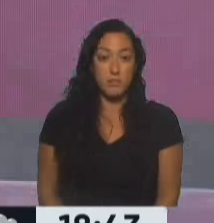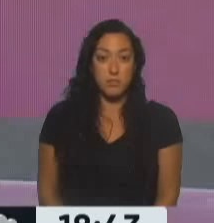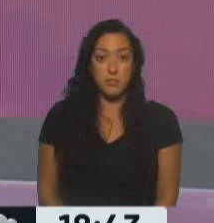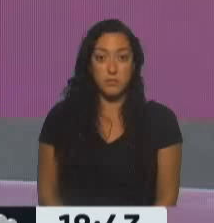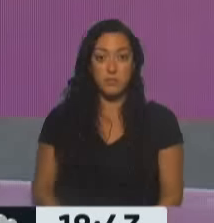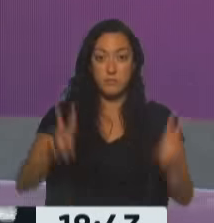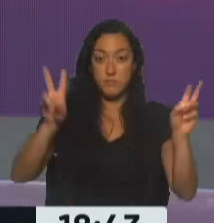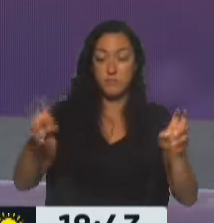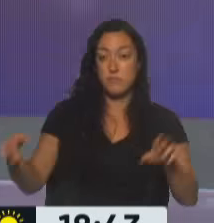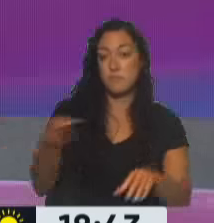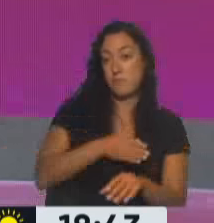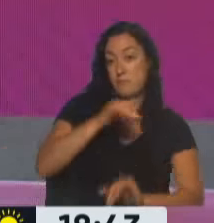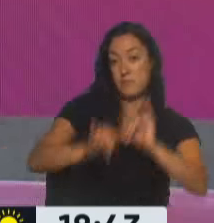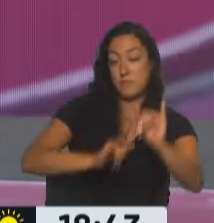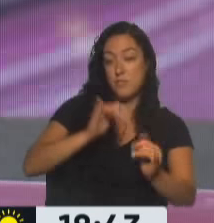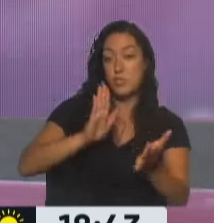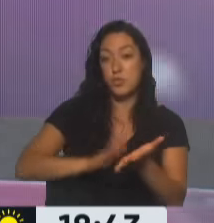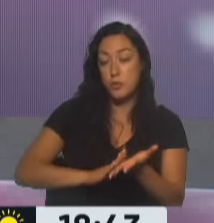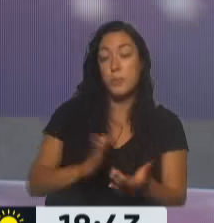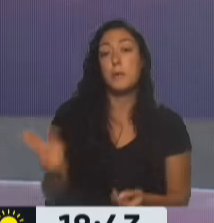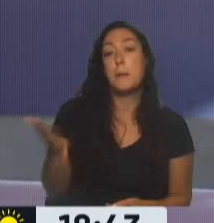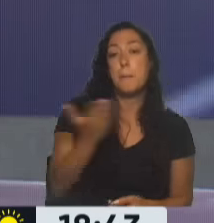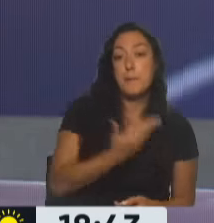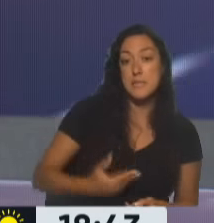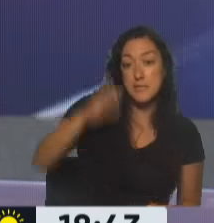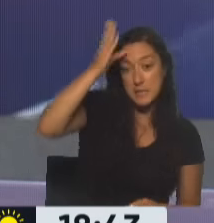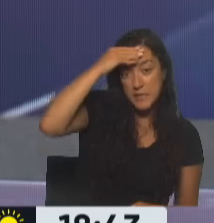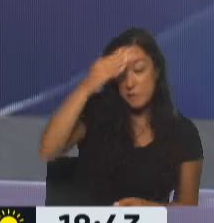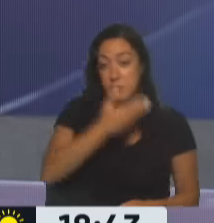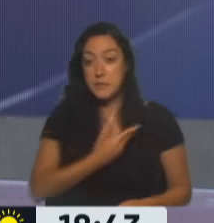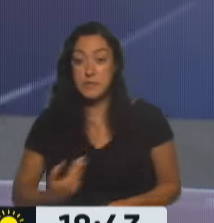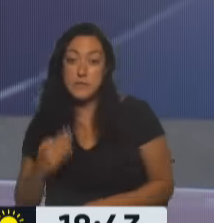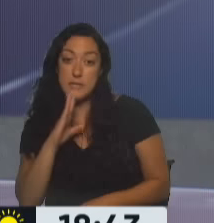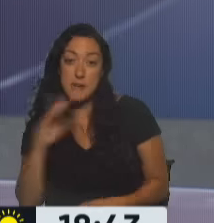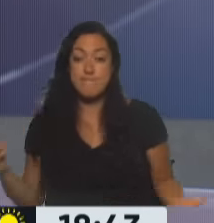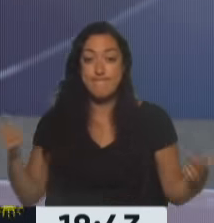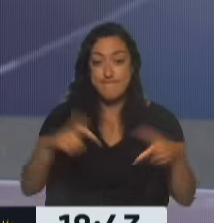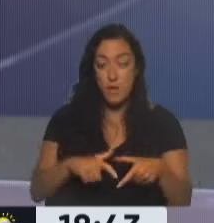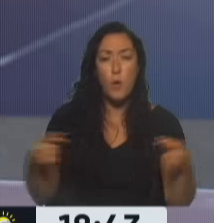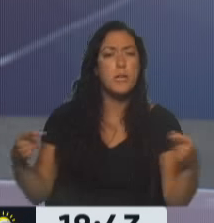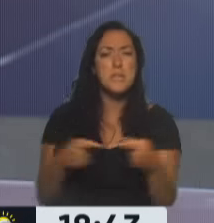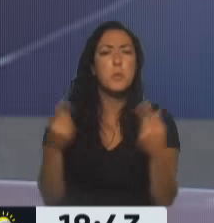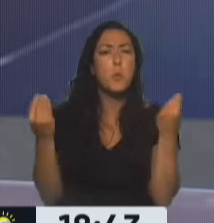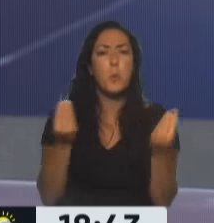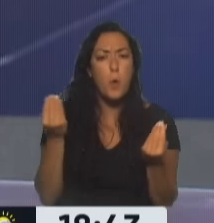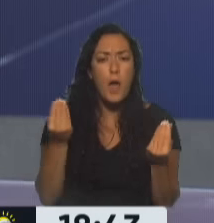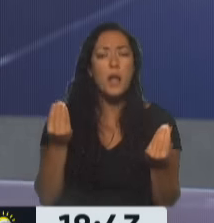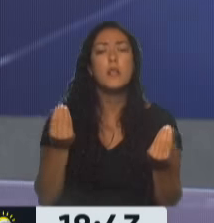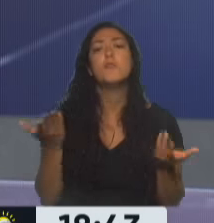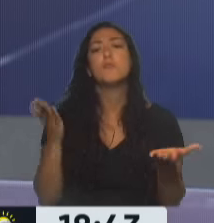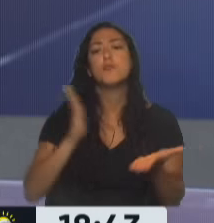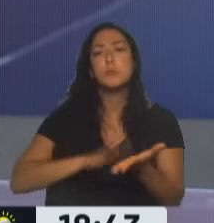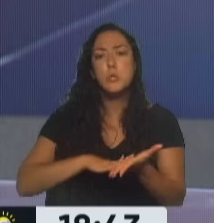tema se lo habíamos adelantado, reunión entre el presidente Donald Trump y el primer ministro de Israel. ¿Cuál es el objetivo? Llegar a un acuerdo